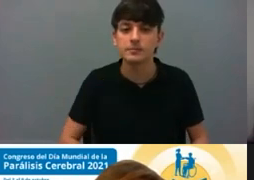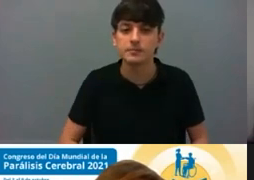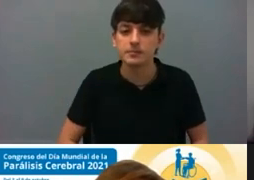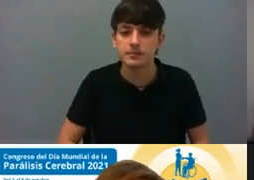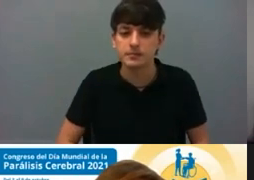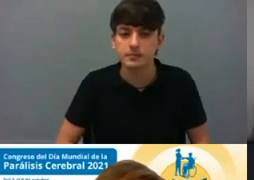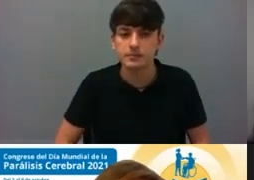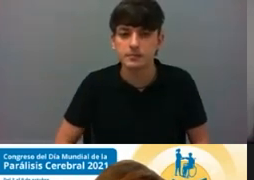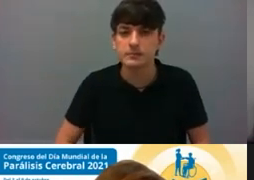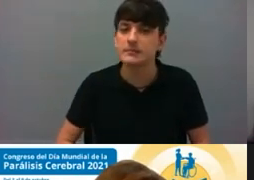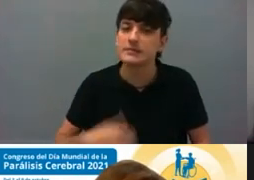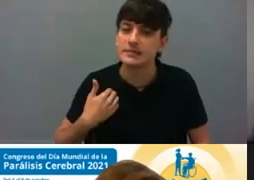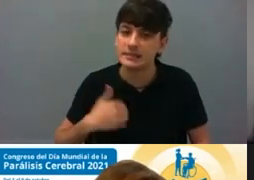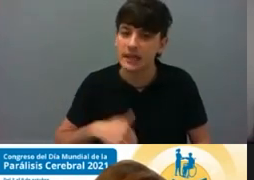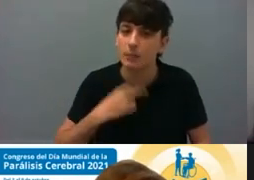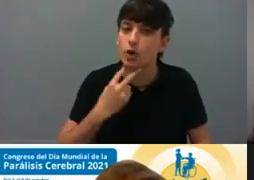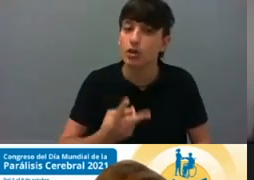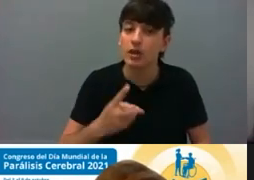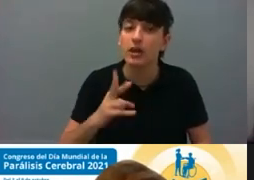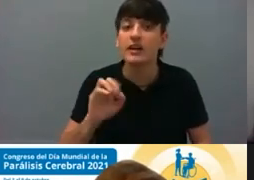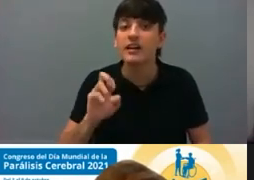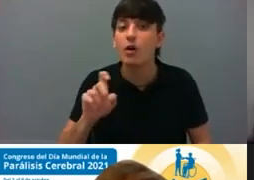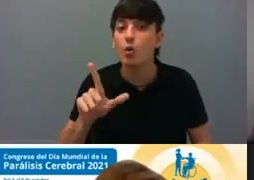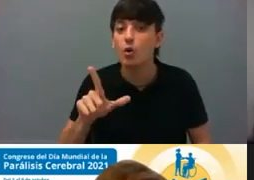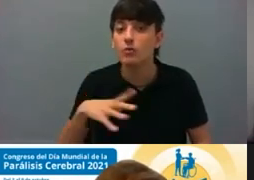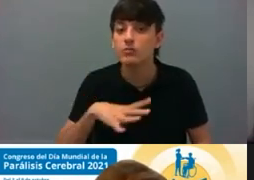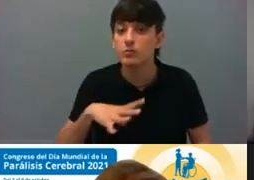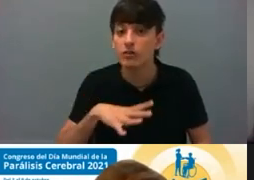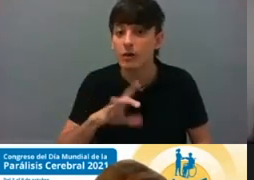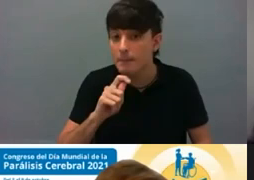Sí, ya le hemos dado voz. Raúl, enciende el micrófono